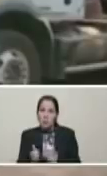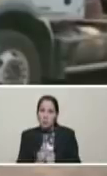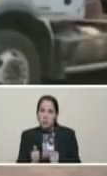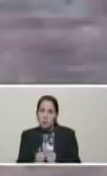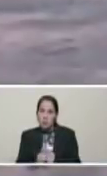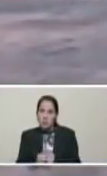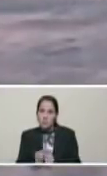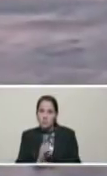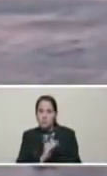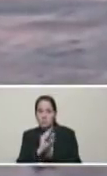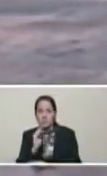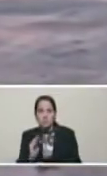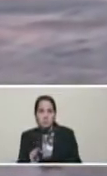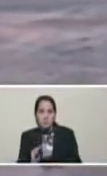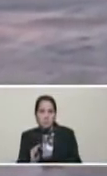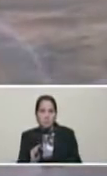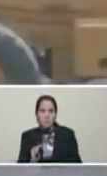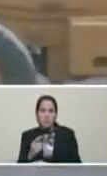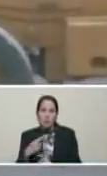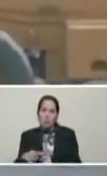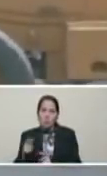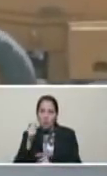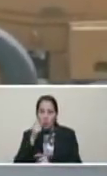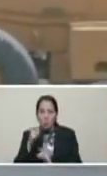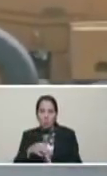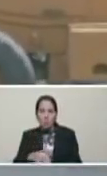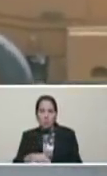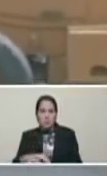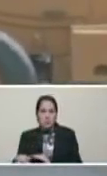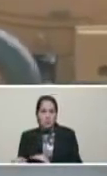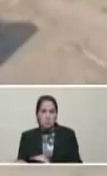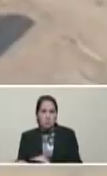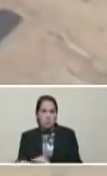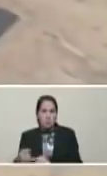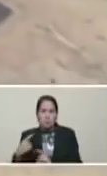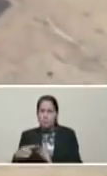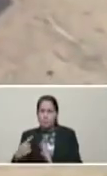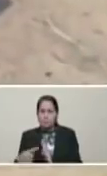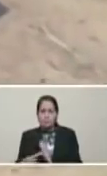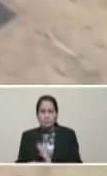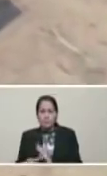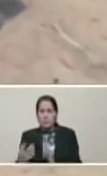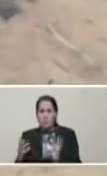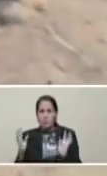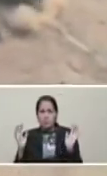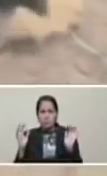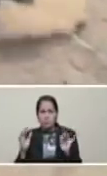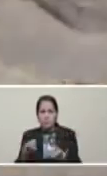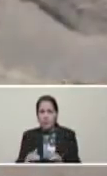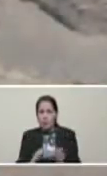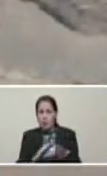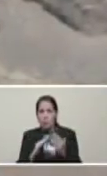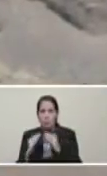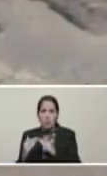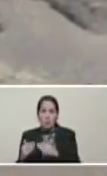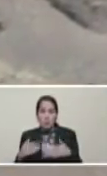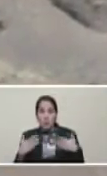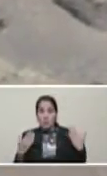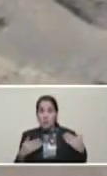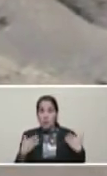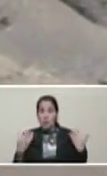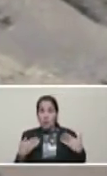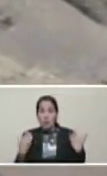protector del municipio bruzual el ministerio de ecosocialistas en fin toda la comunidad presente para celebrar este día